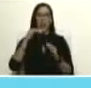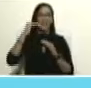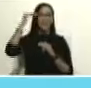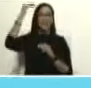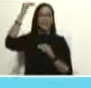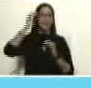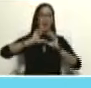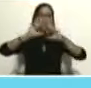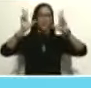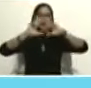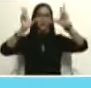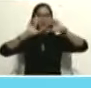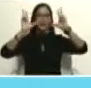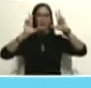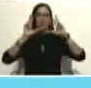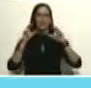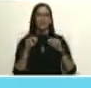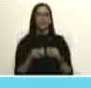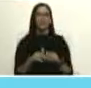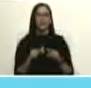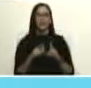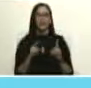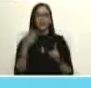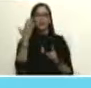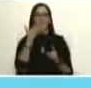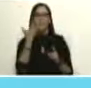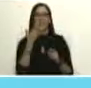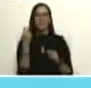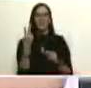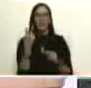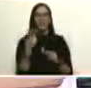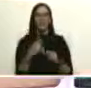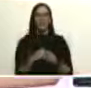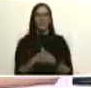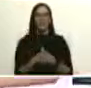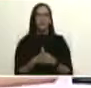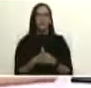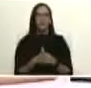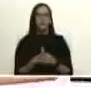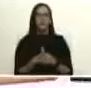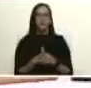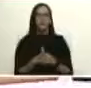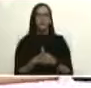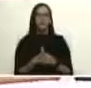es voleibolista. Pero se parecen las dos, ¿verdad, Silita?